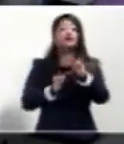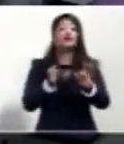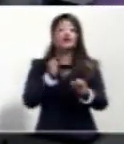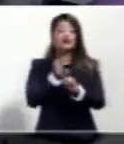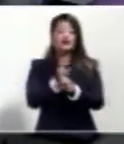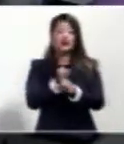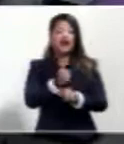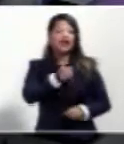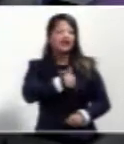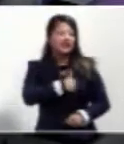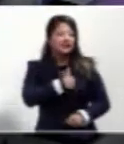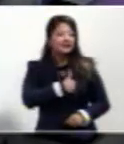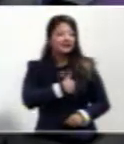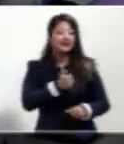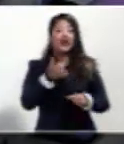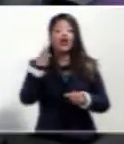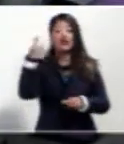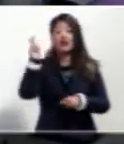es Argentina y Cuba.